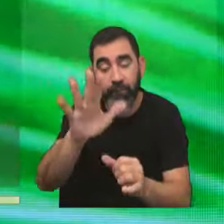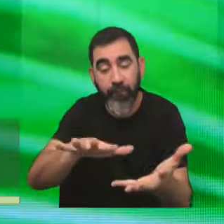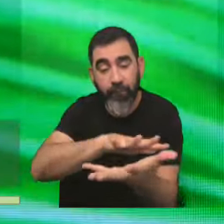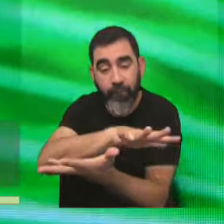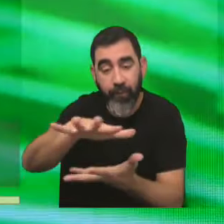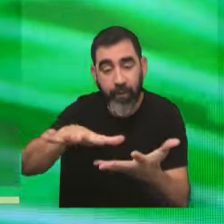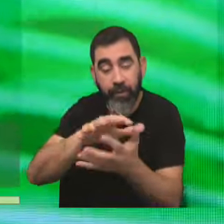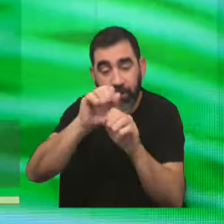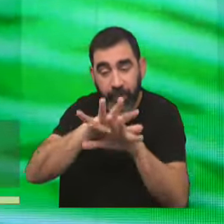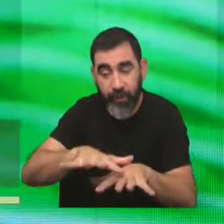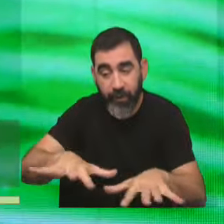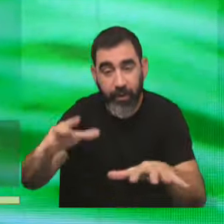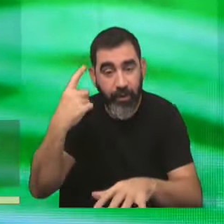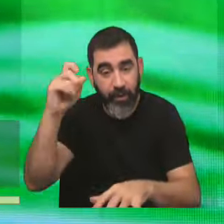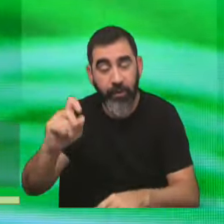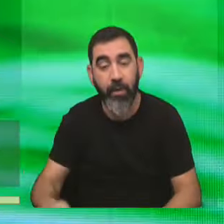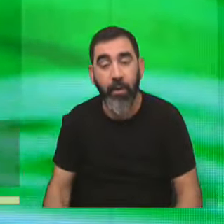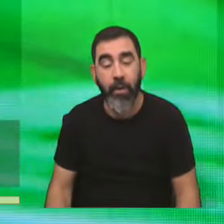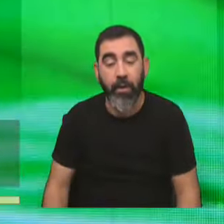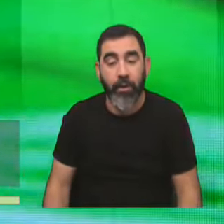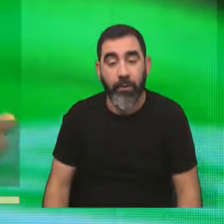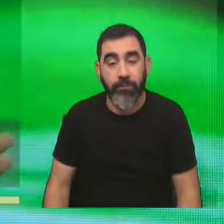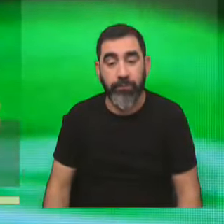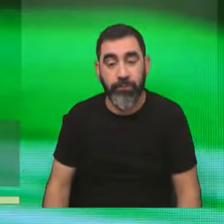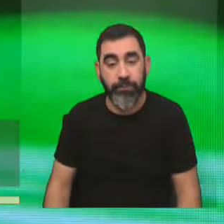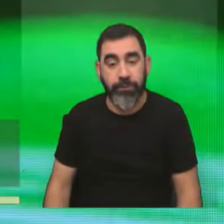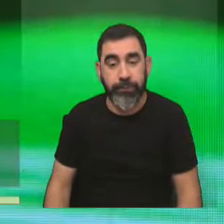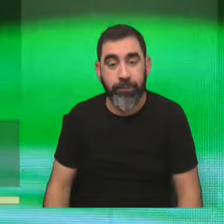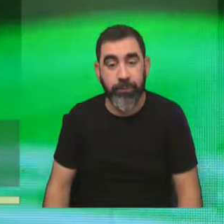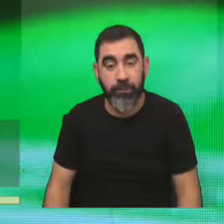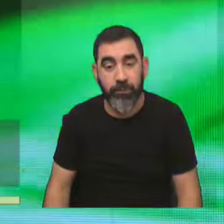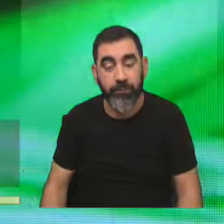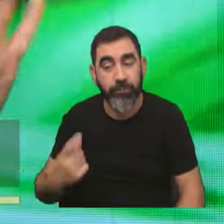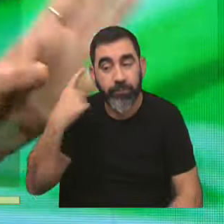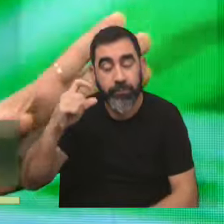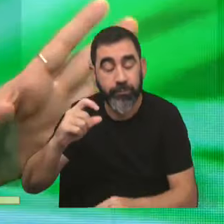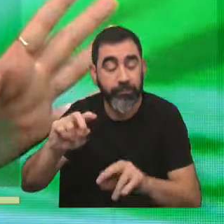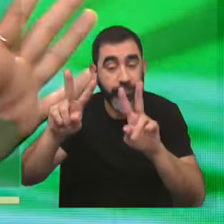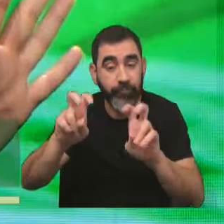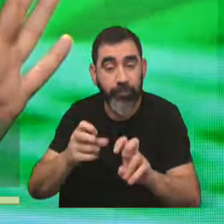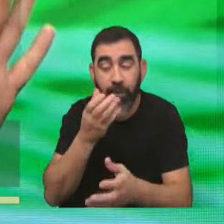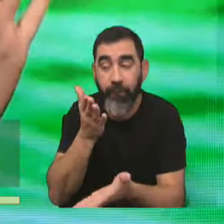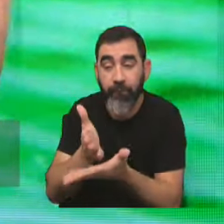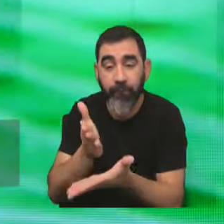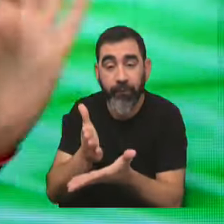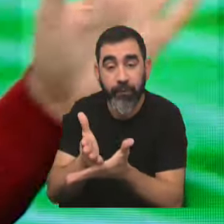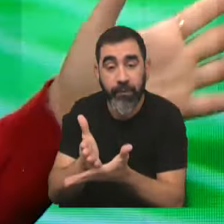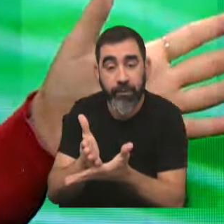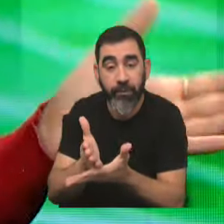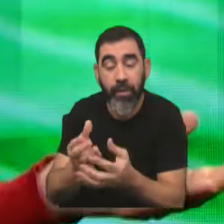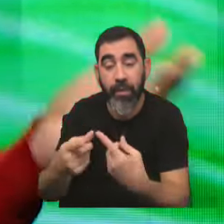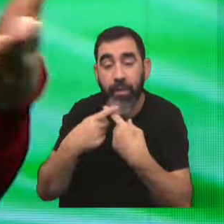redes que creamos con Brasil participativo no que no creamos un algoritmo que valoriza eh la